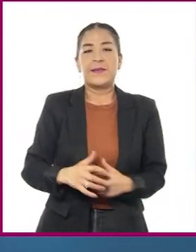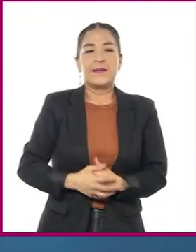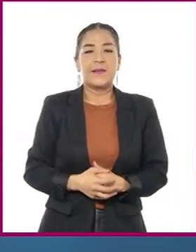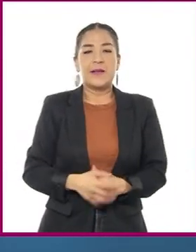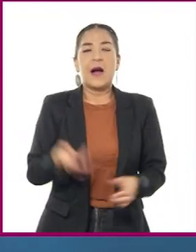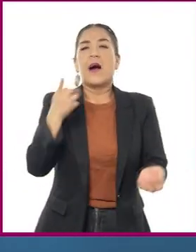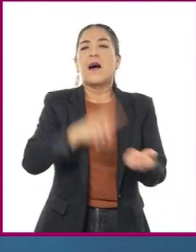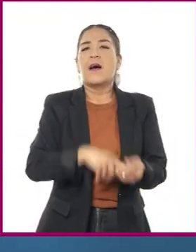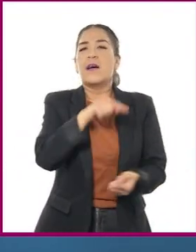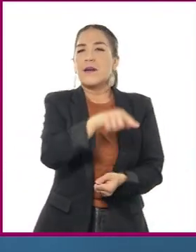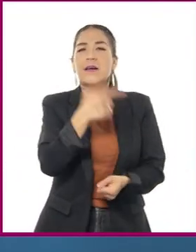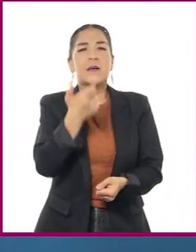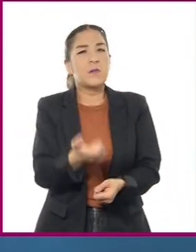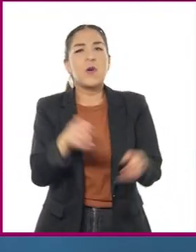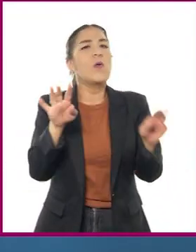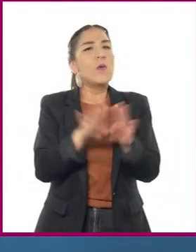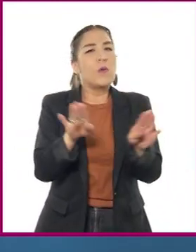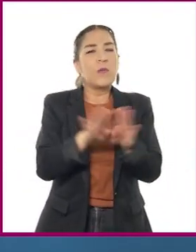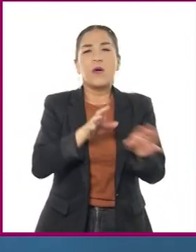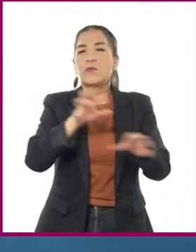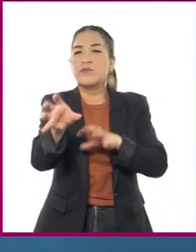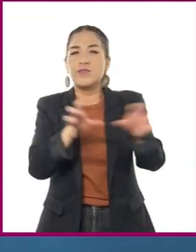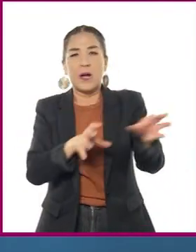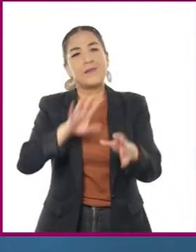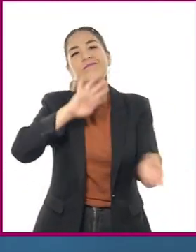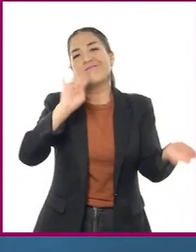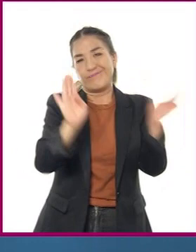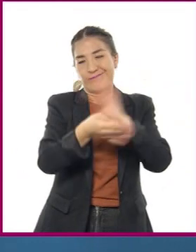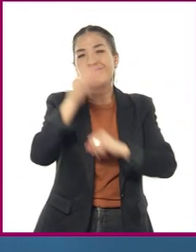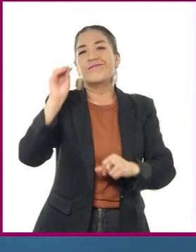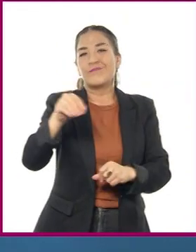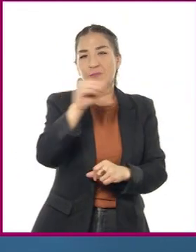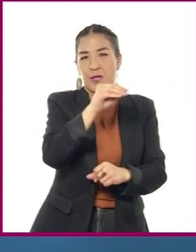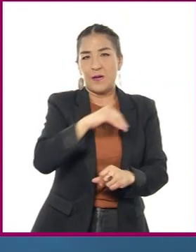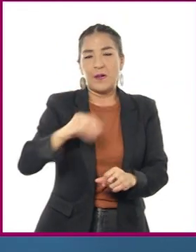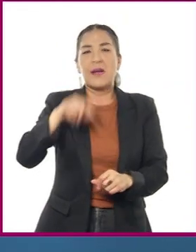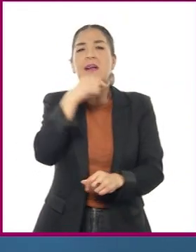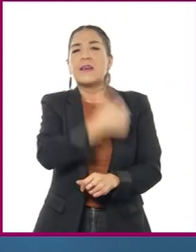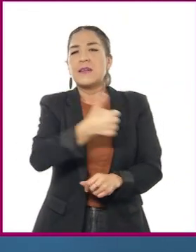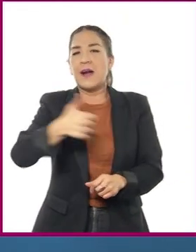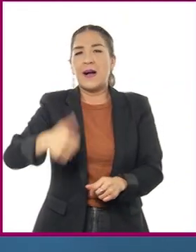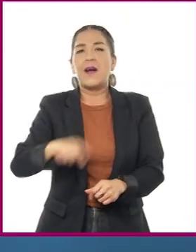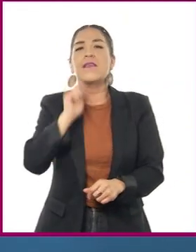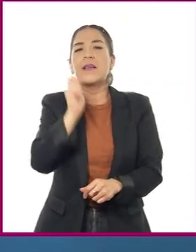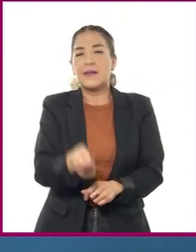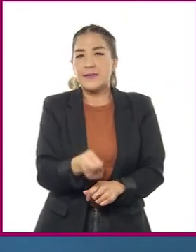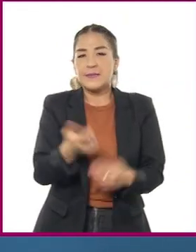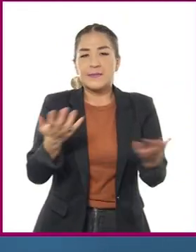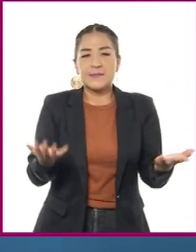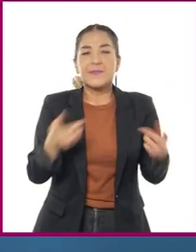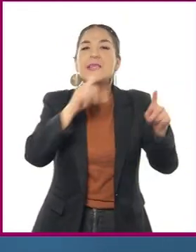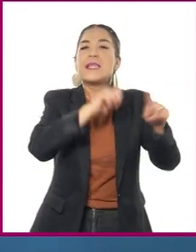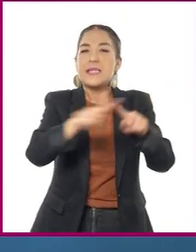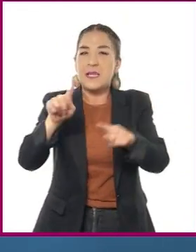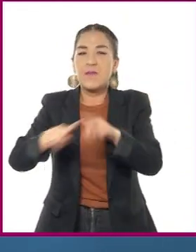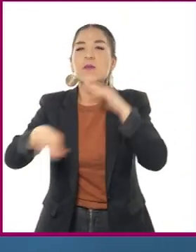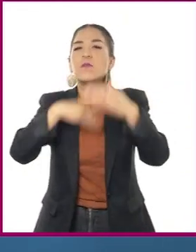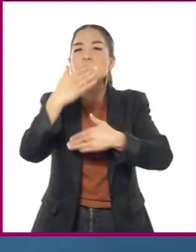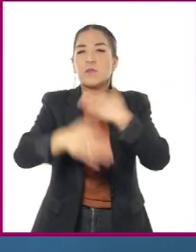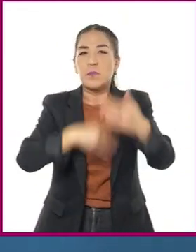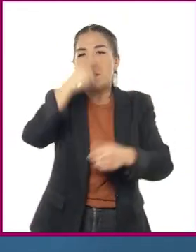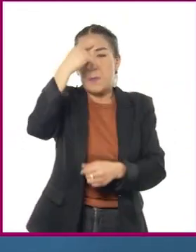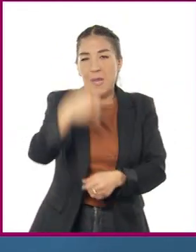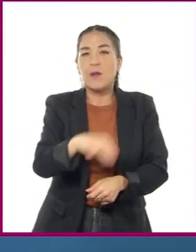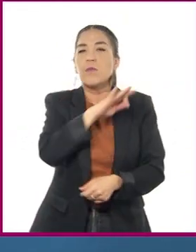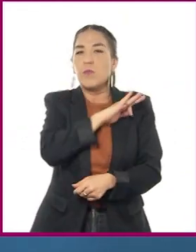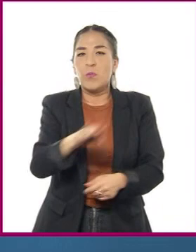actividades económicas se distribuyen en todo el mundo y cada una de ellas implica diferentes procesos para